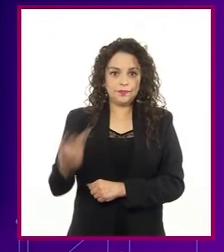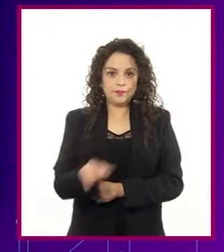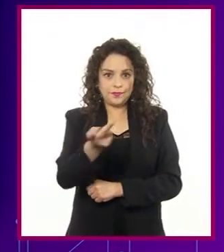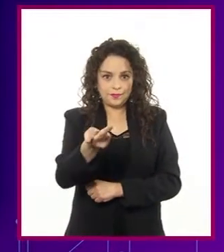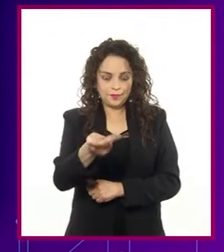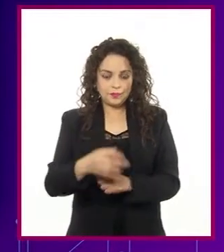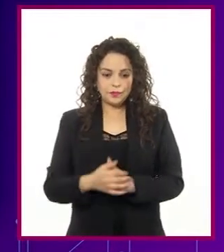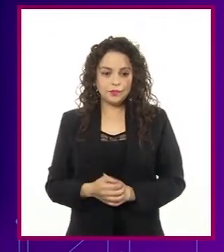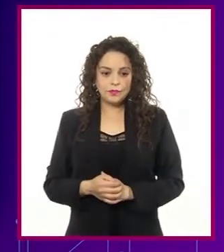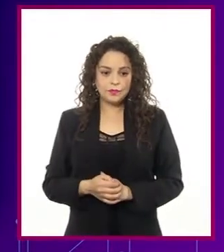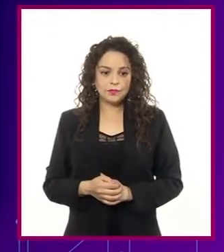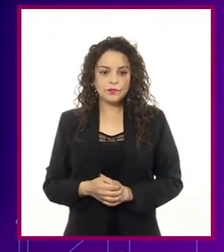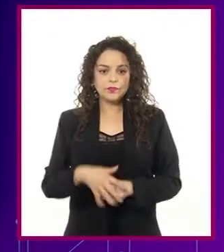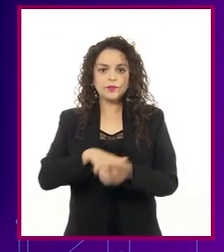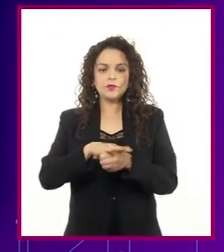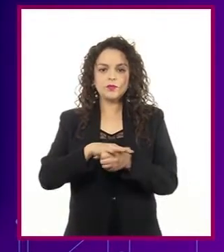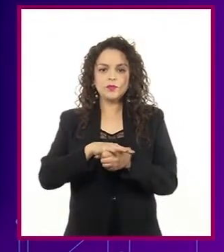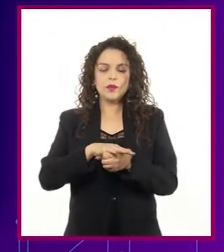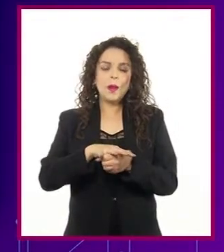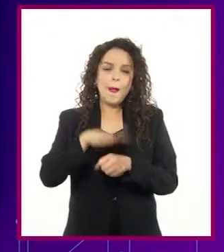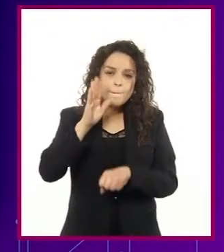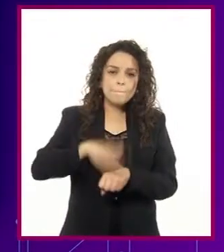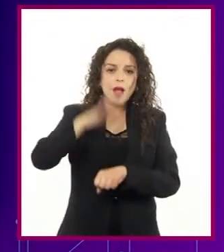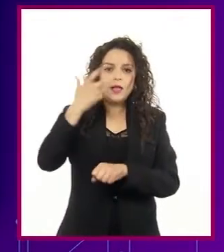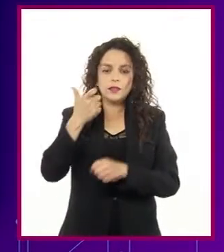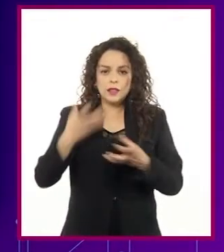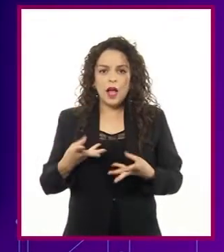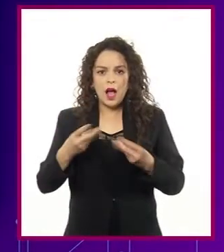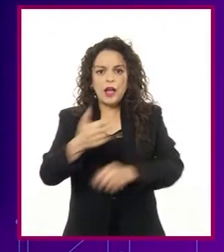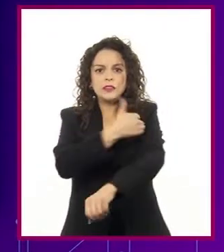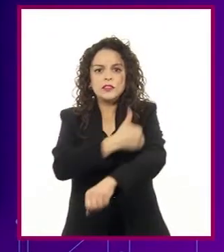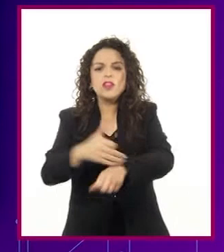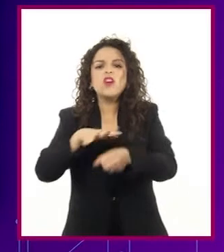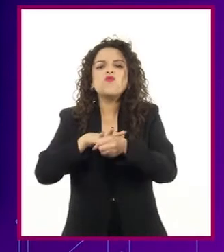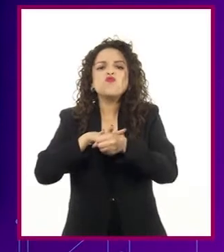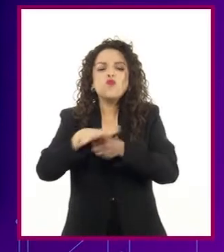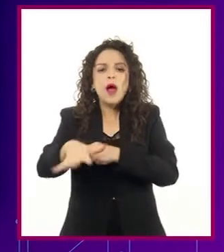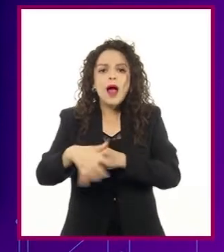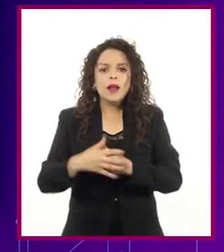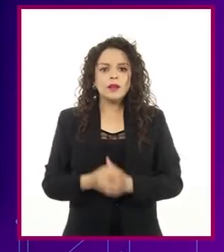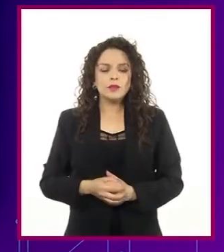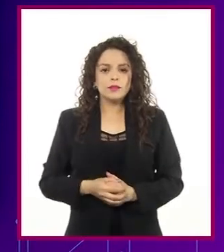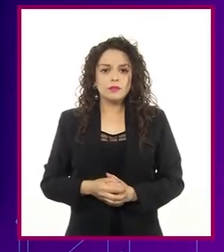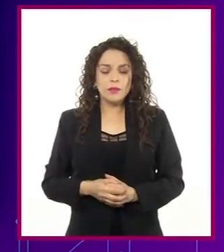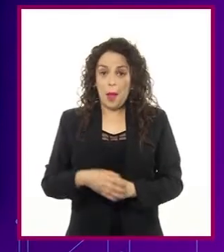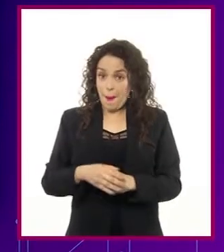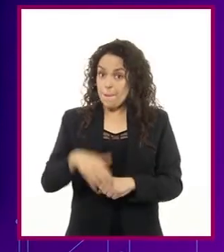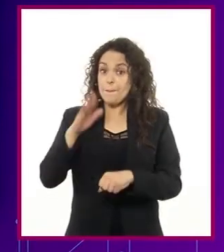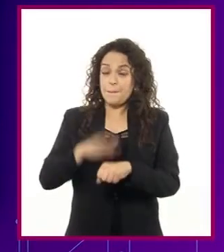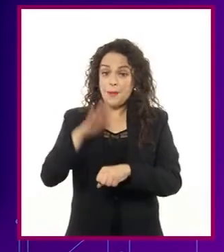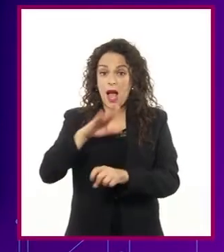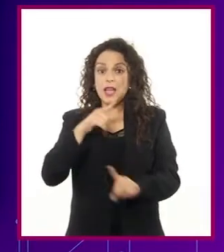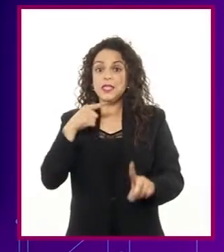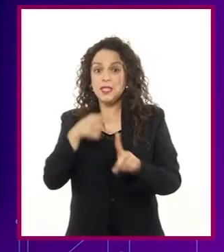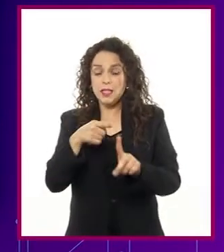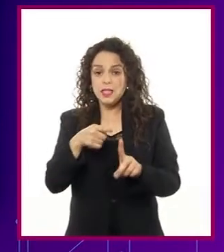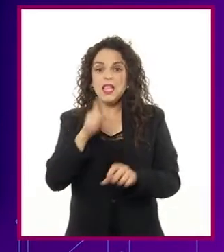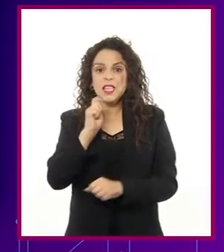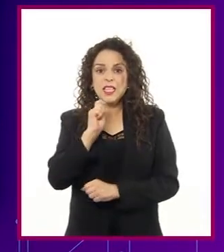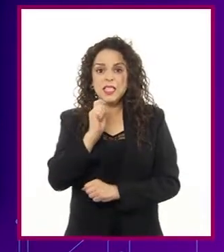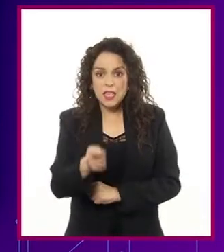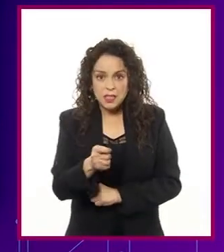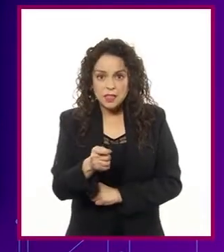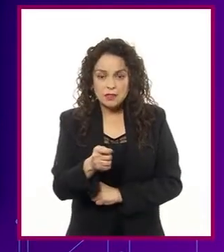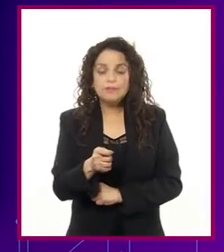es el rubro que generó un mayor gasto familiar? El rubro que demandó mayor gasto monetario, de acuerdo con